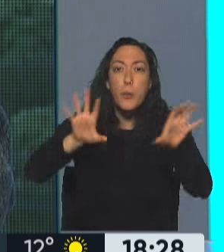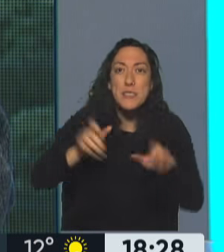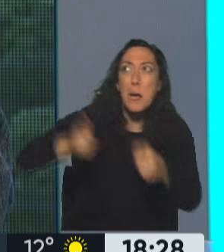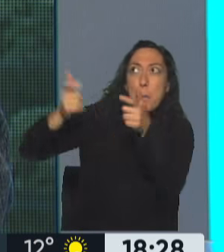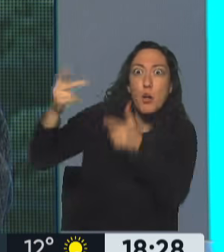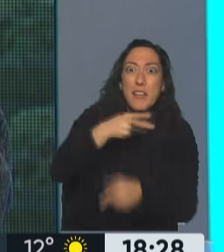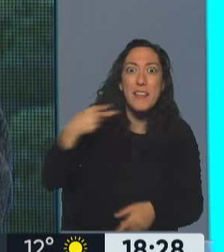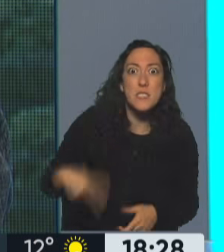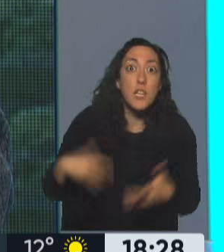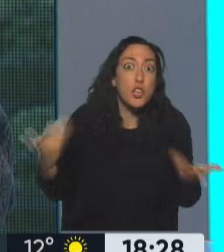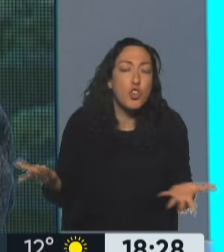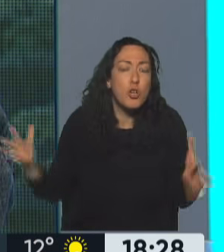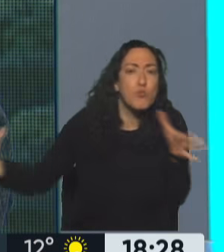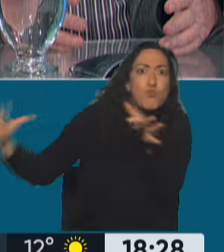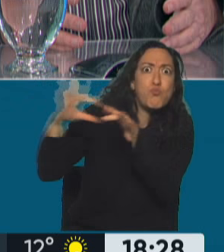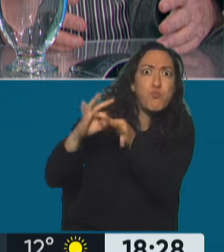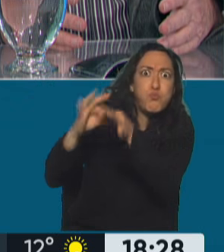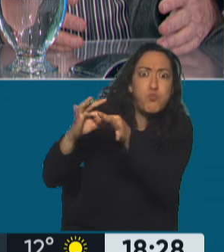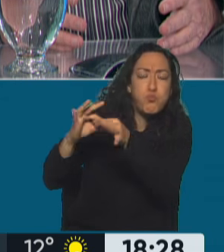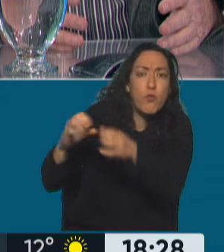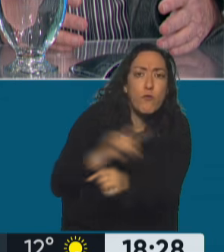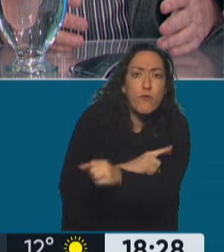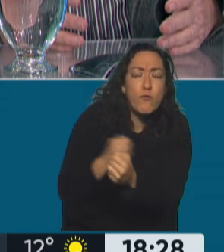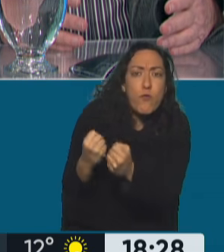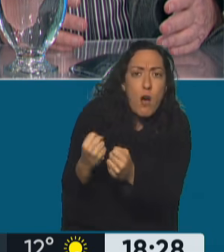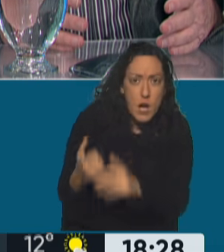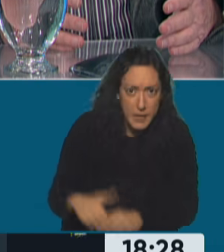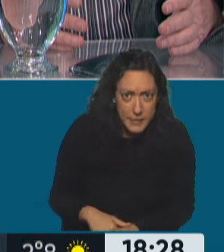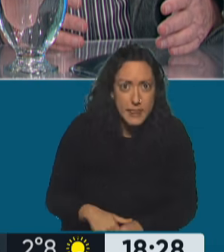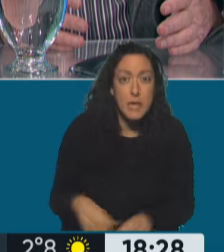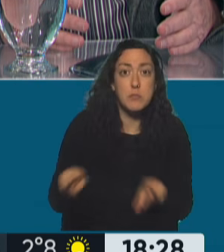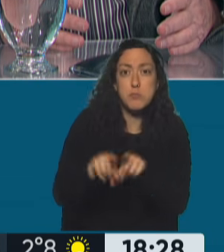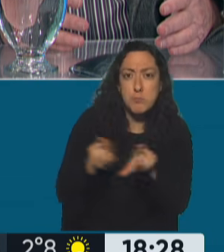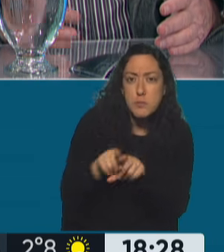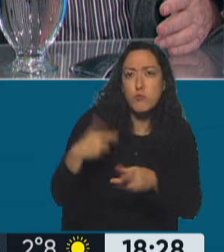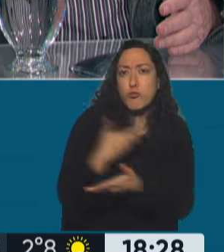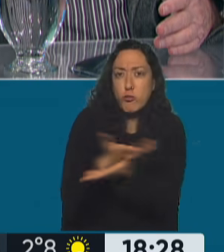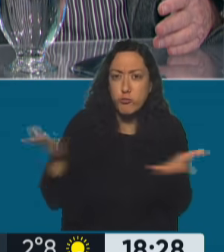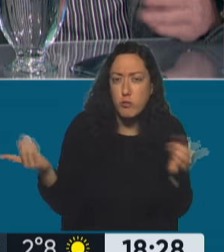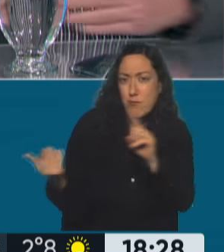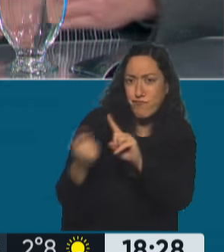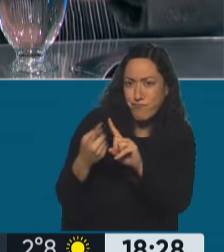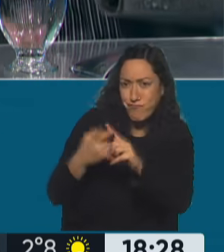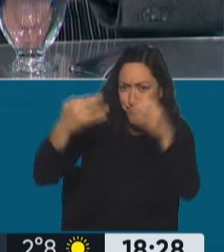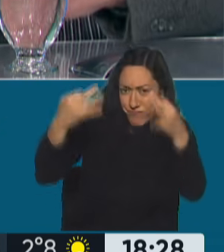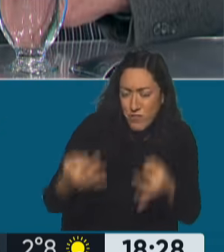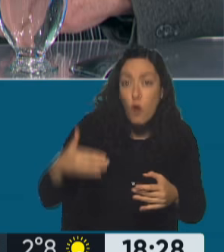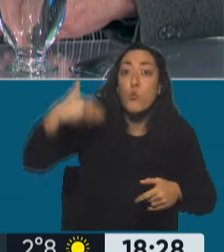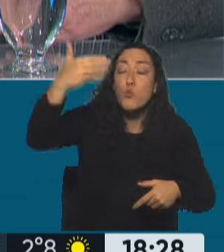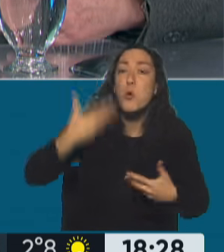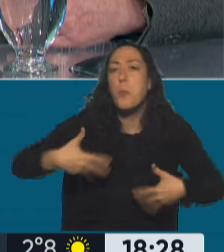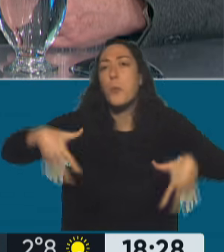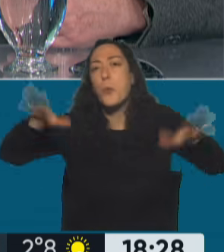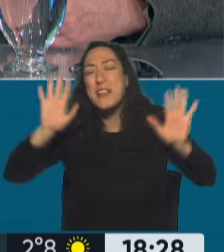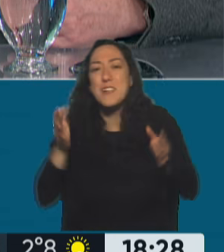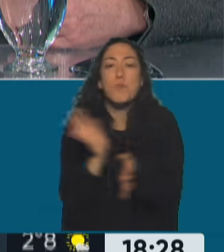consolida lazos. Consolida lazos quiere decir que consolida lazos en infraestructura social, que puede, en un futuro, porque estos